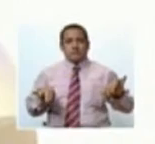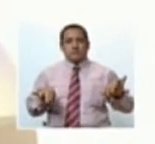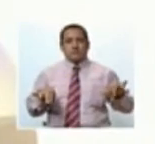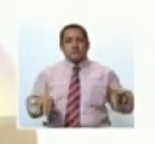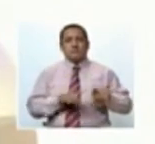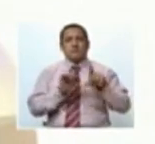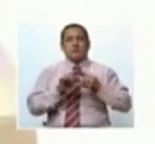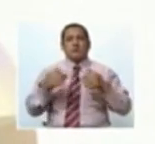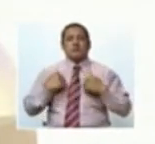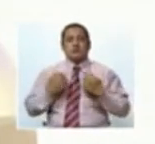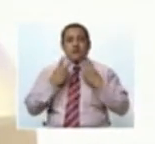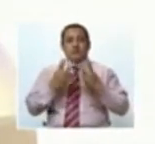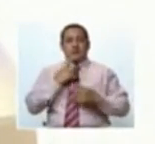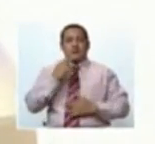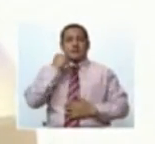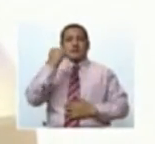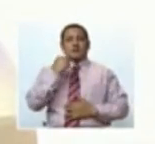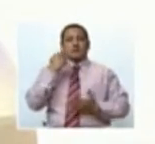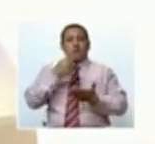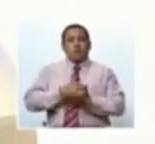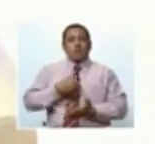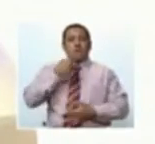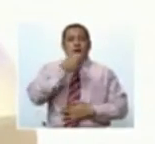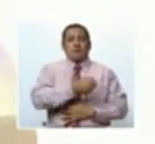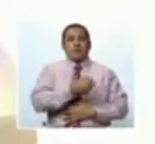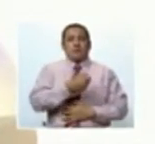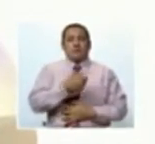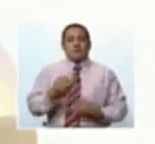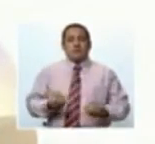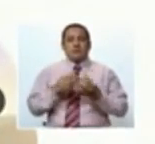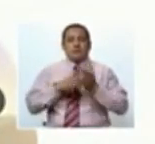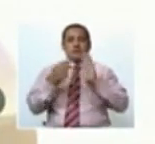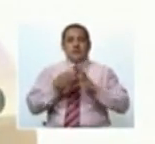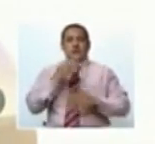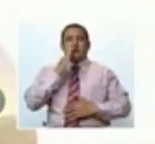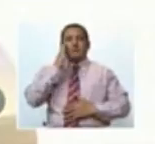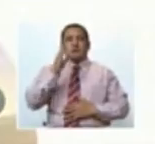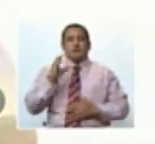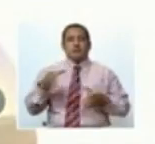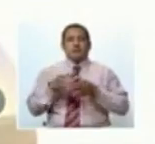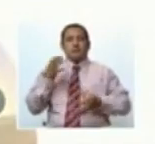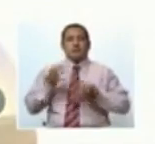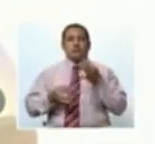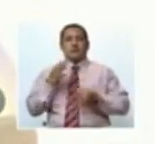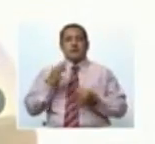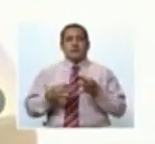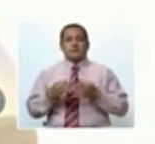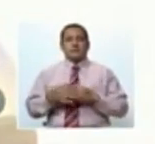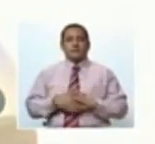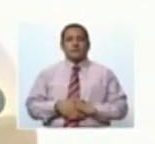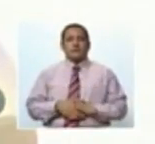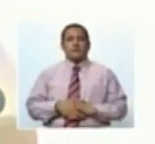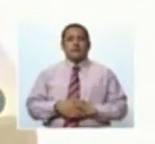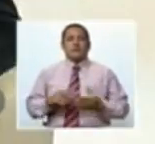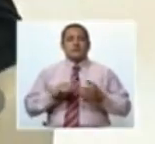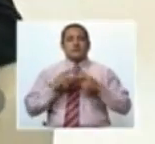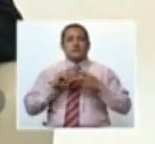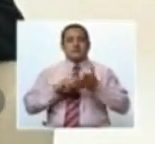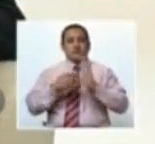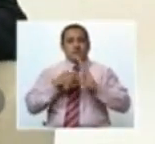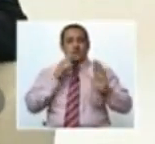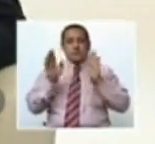hecho tendría derecho a una indemnización que será fijada por el órgano jurisdiccional, ¿no? Correcto.